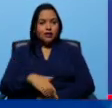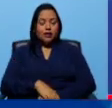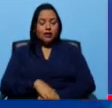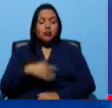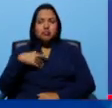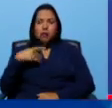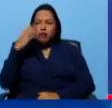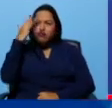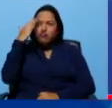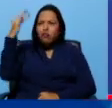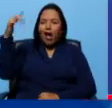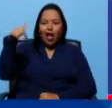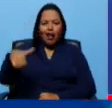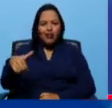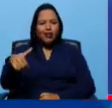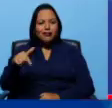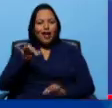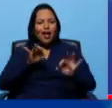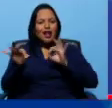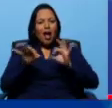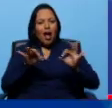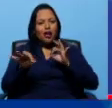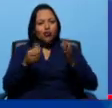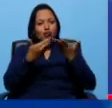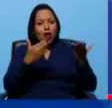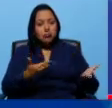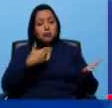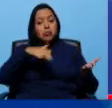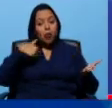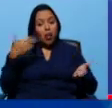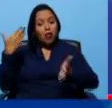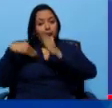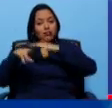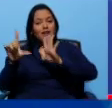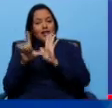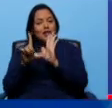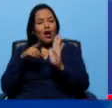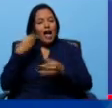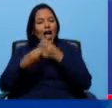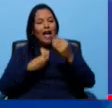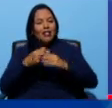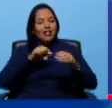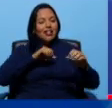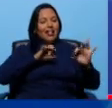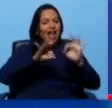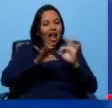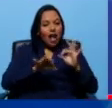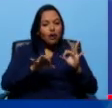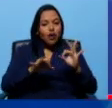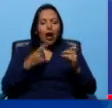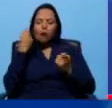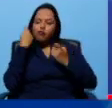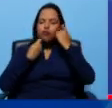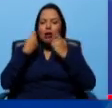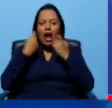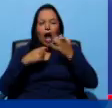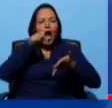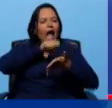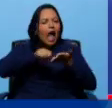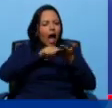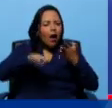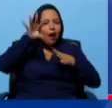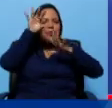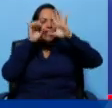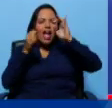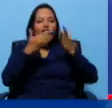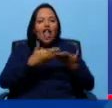teatro. Nosotros en el liceo hacíamos teatro, buenísimo, para la expresión, para escribir, para aprender, para estudiar,